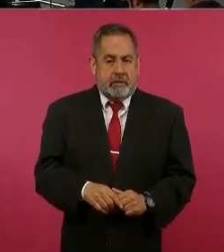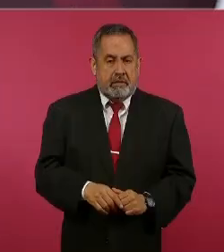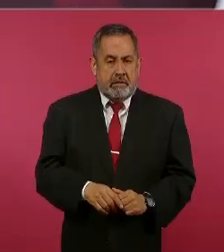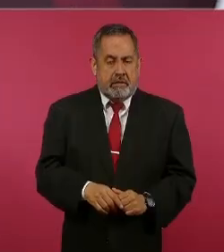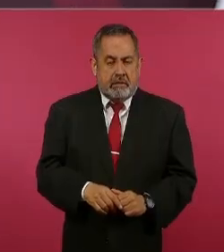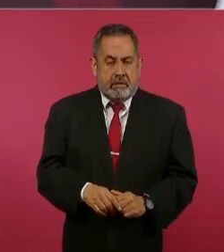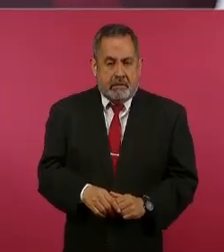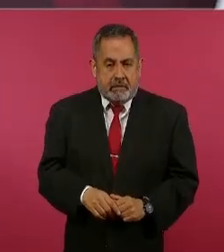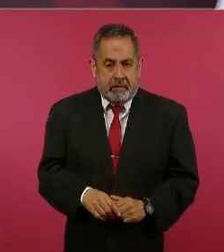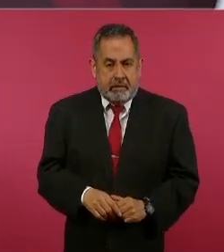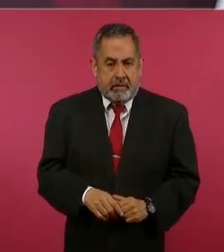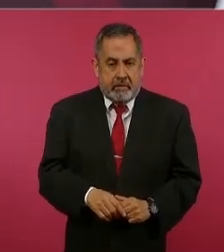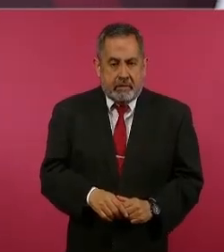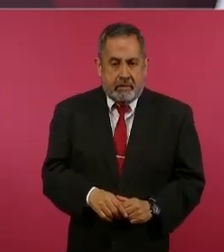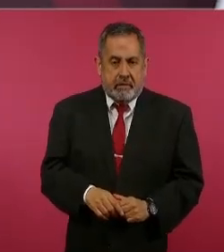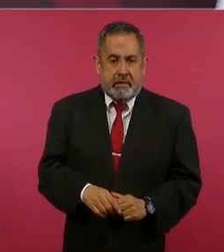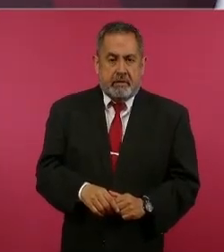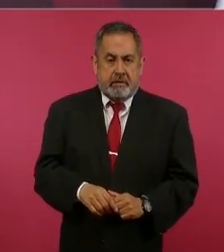estamos